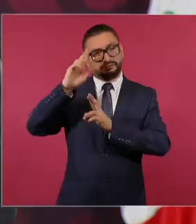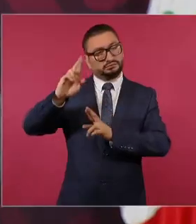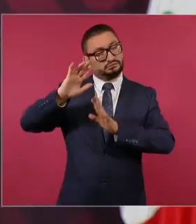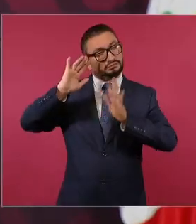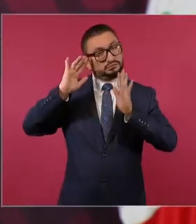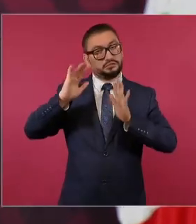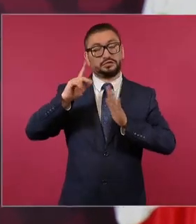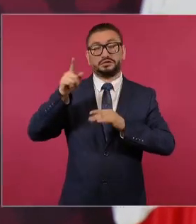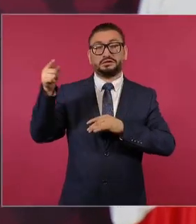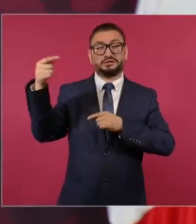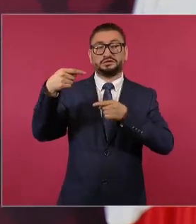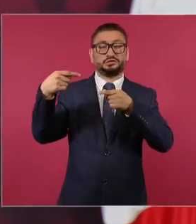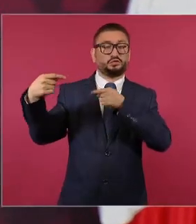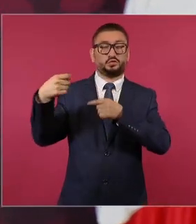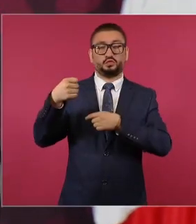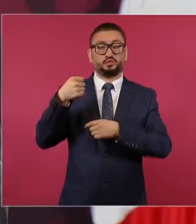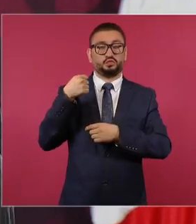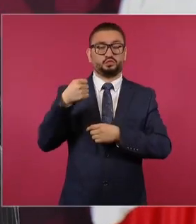durísimo.